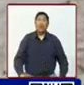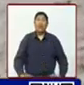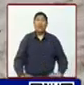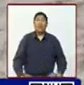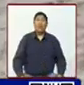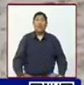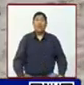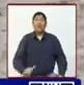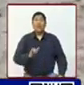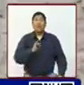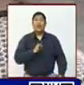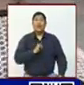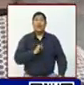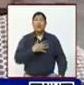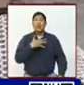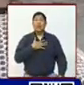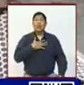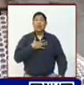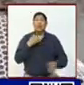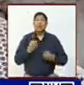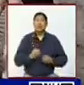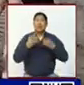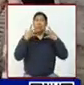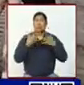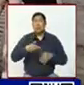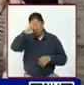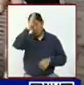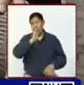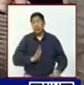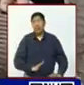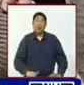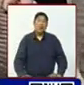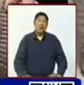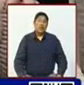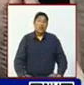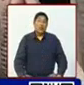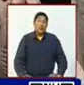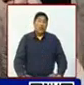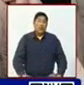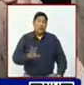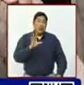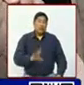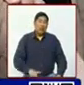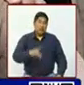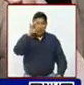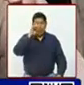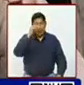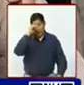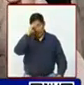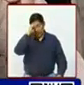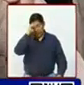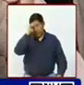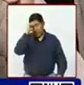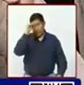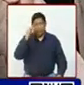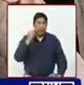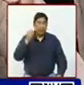Porque yo clamé mucho a Dios de encontrar algún